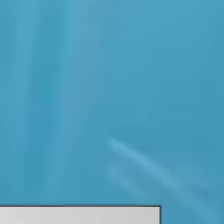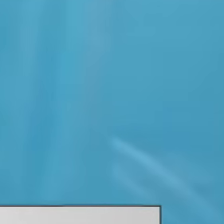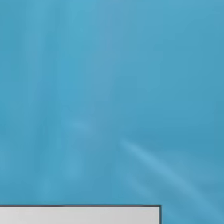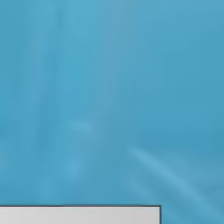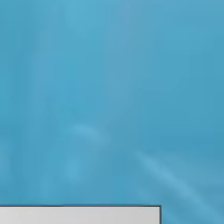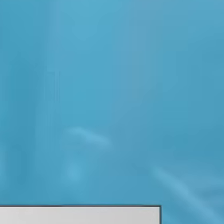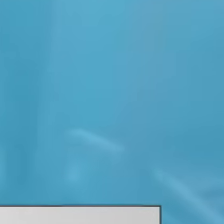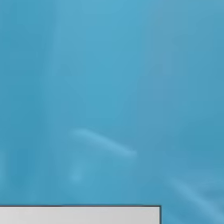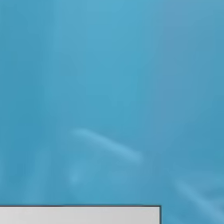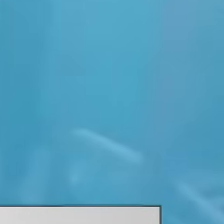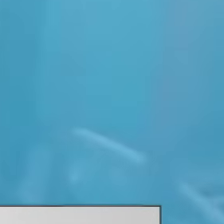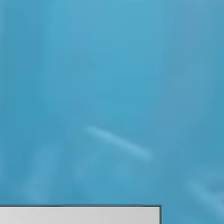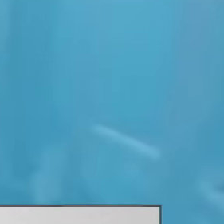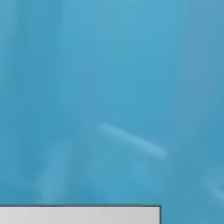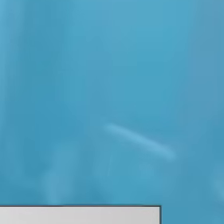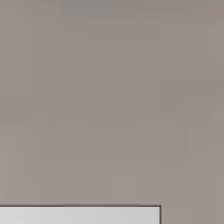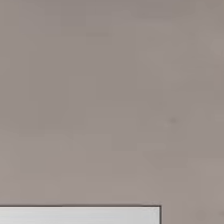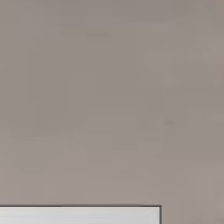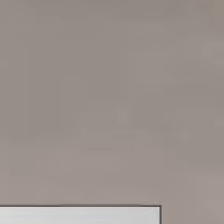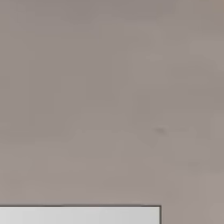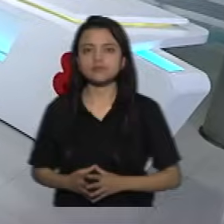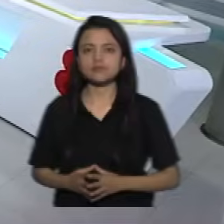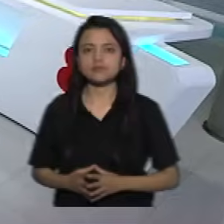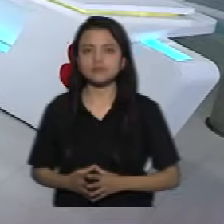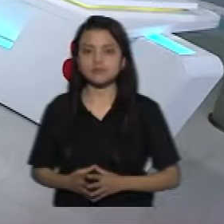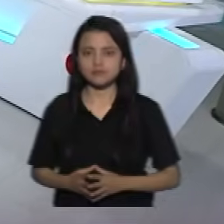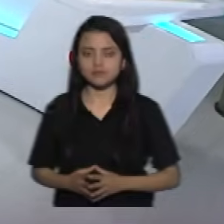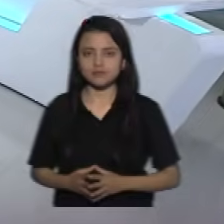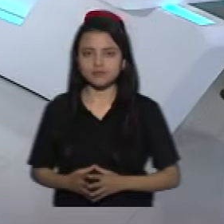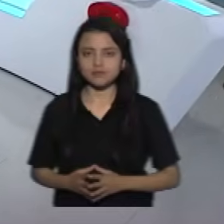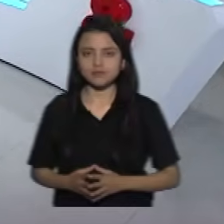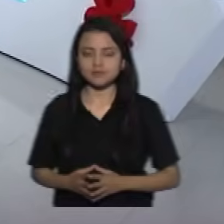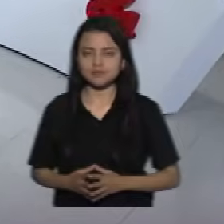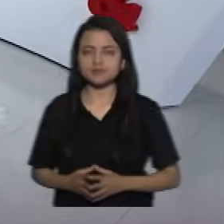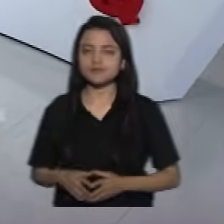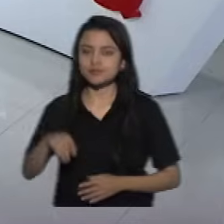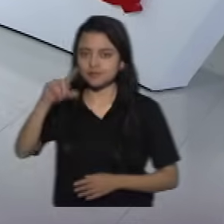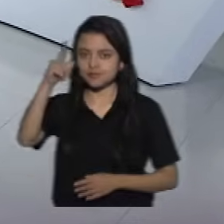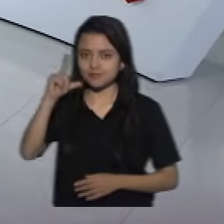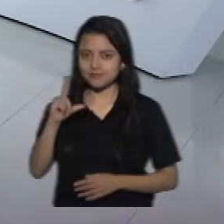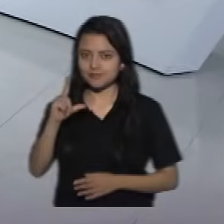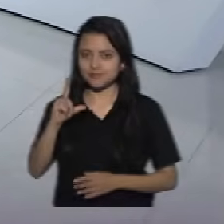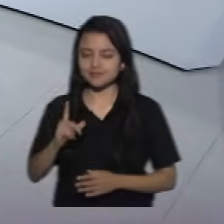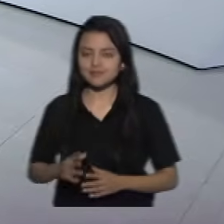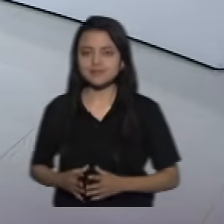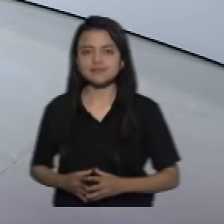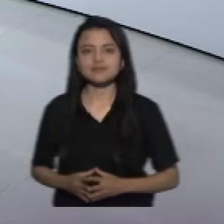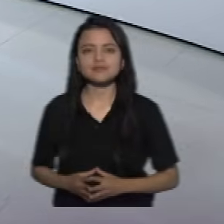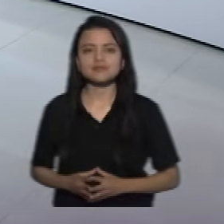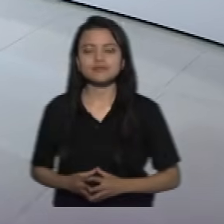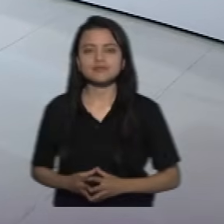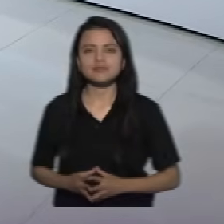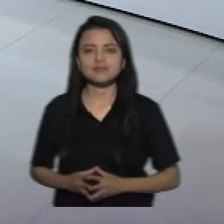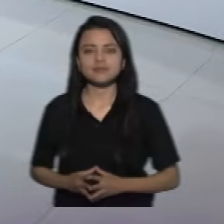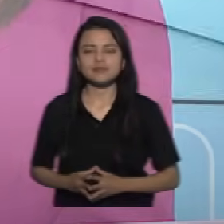emergencia por falta de combustible para funcionar. Con Luisa Tobo.